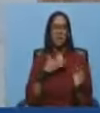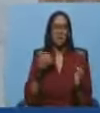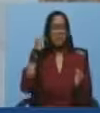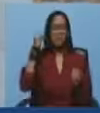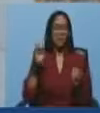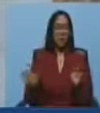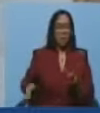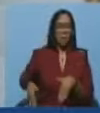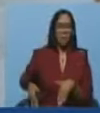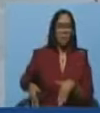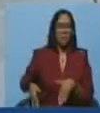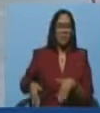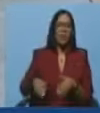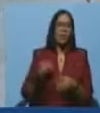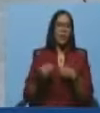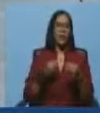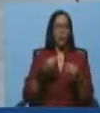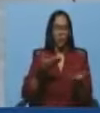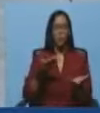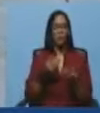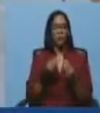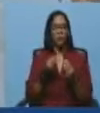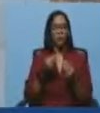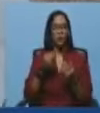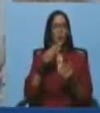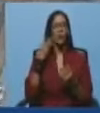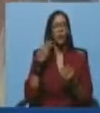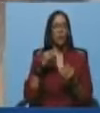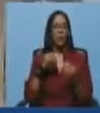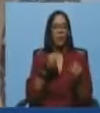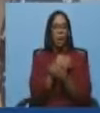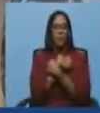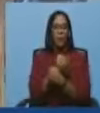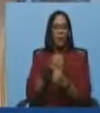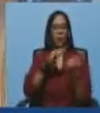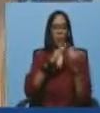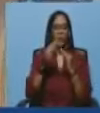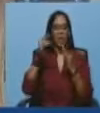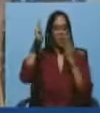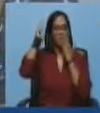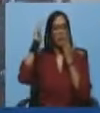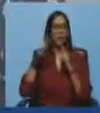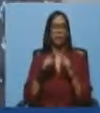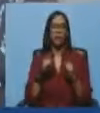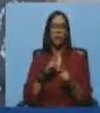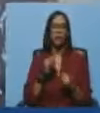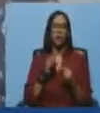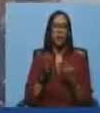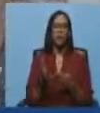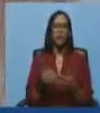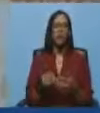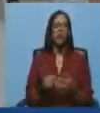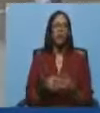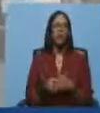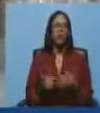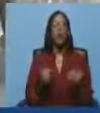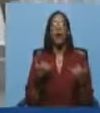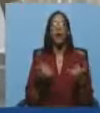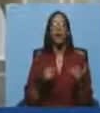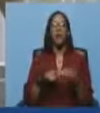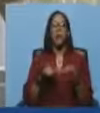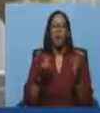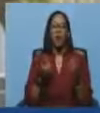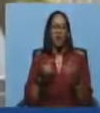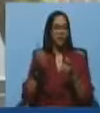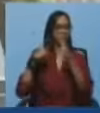guayuco, que además lo haríamos con mucho orgullo porque amamos a nuestras comunidades indígenas, pero no se refiere a eso, pues se refiere, no, vamos ahora a las cavernas,